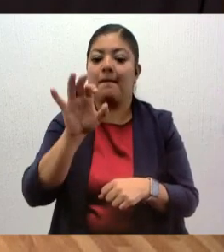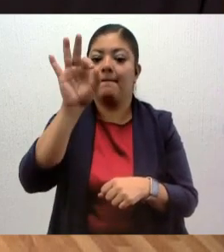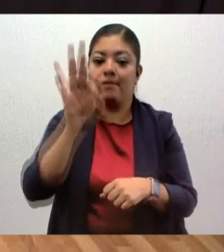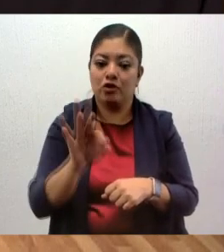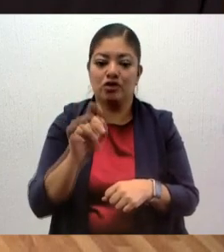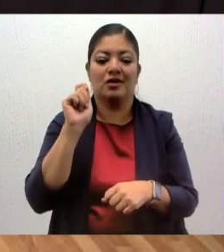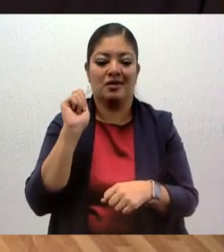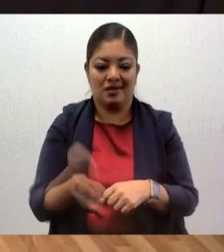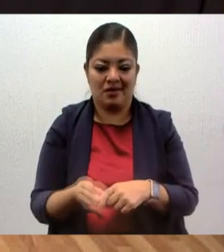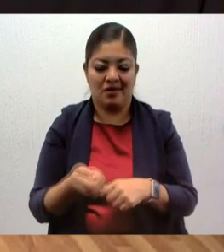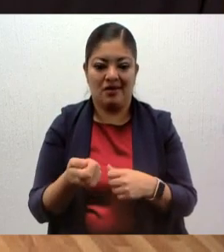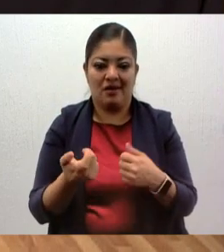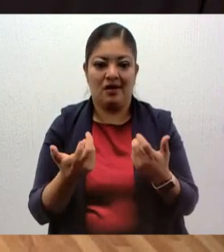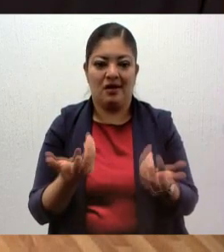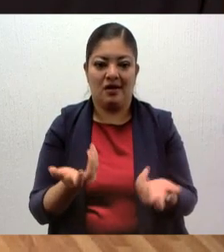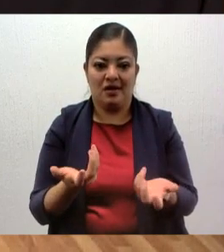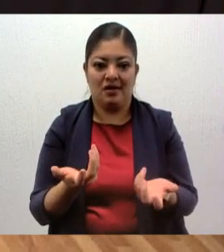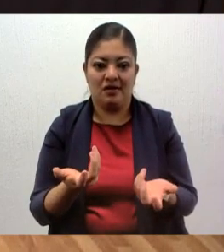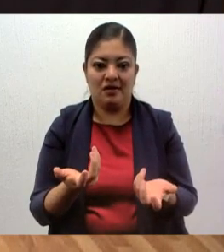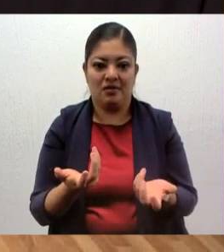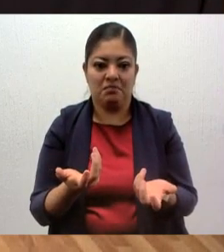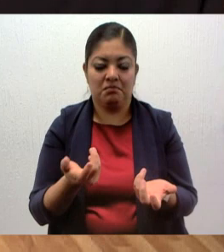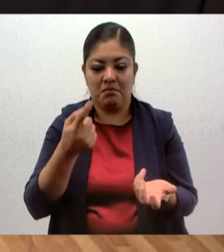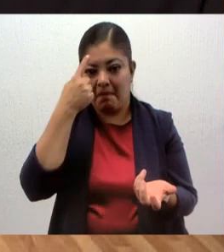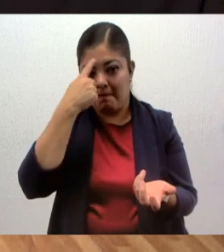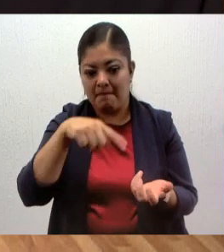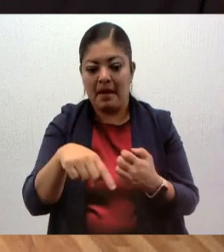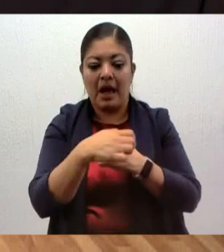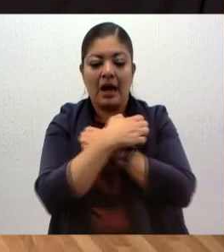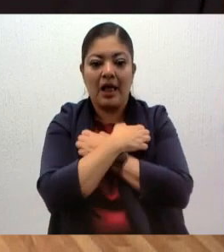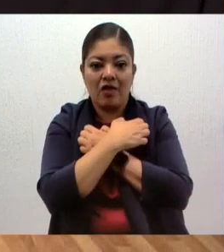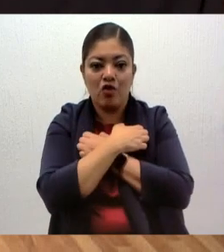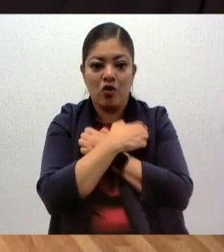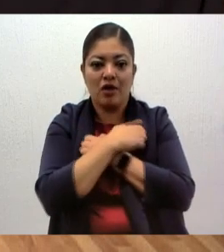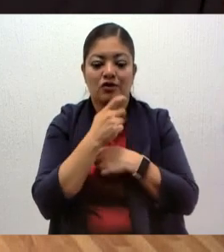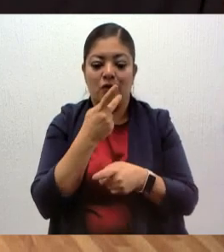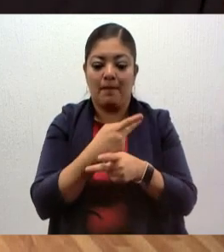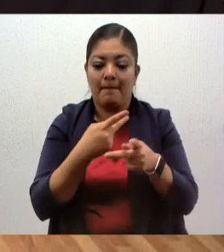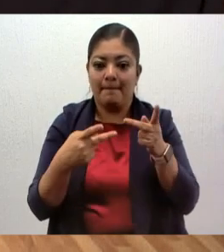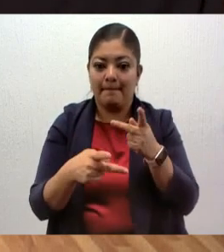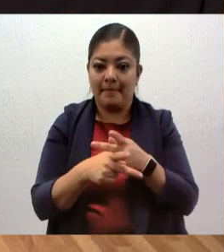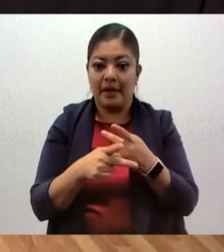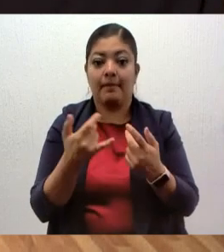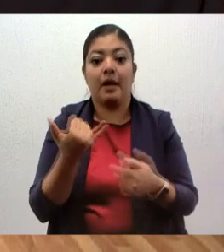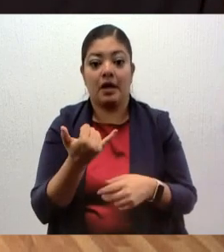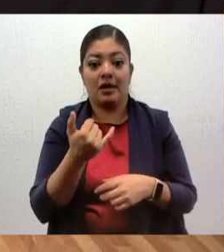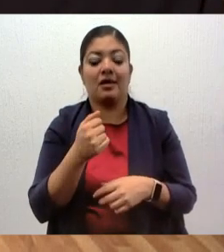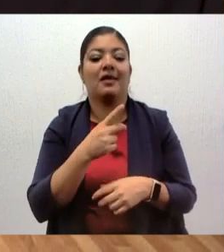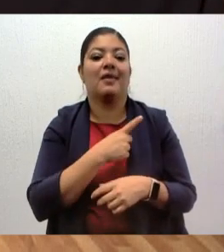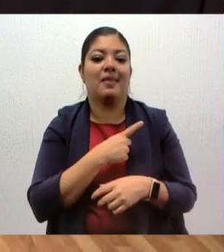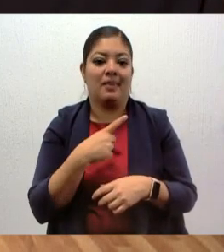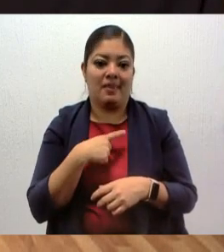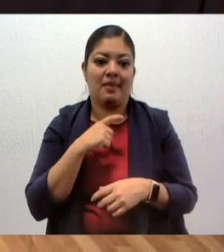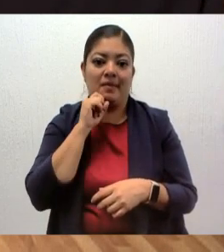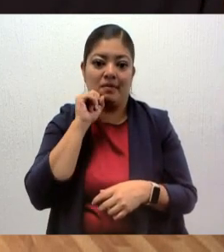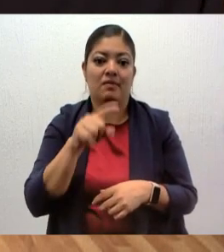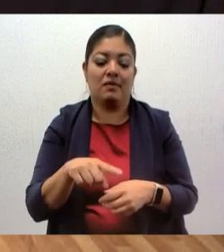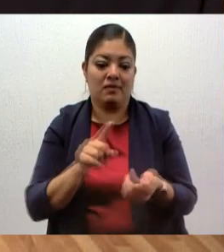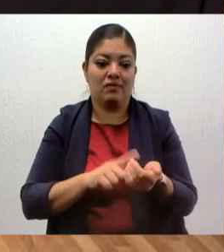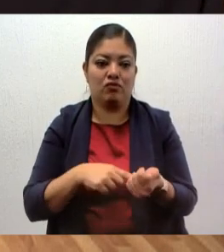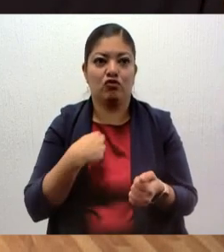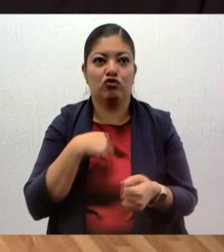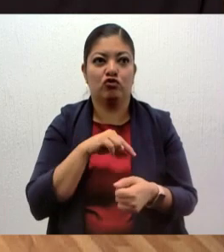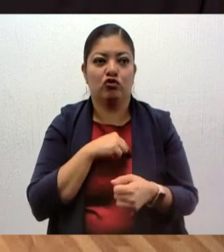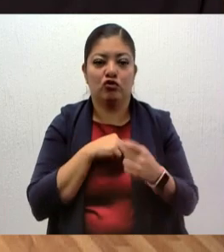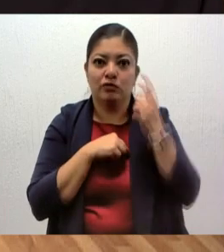en H para educación medio Superior y desde luego que nosotros en ese en ese sentido lo hemos